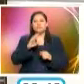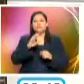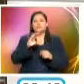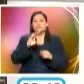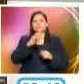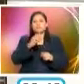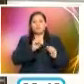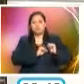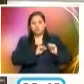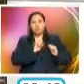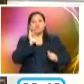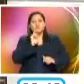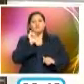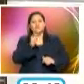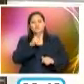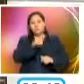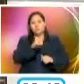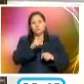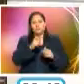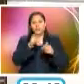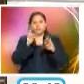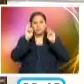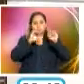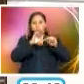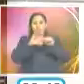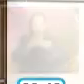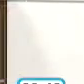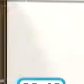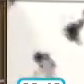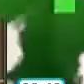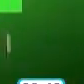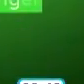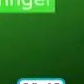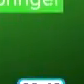Cancillería. Acompáñenos a saber de qué se trata en la visita guiada.